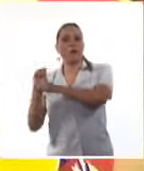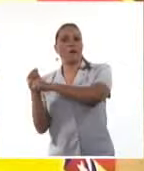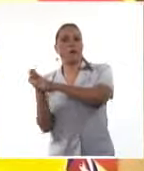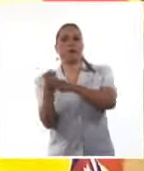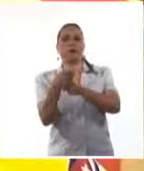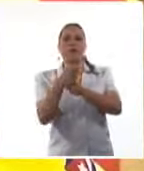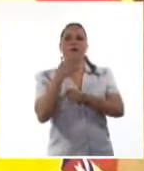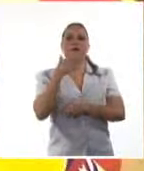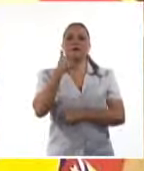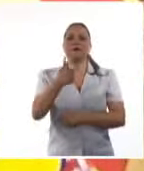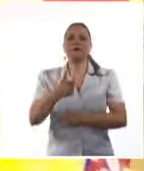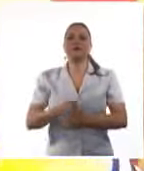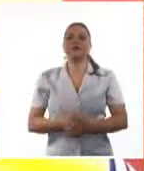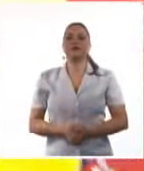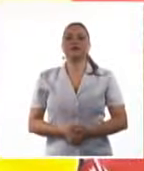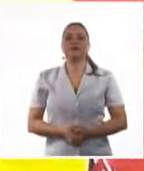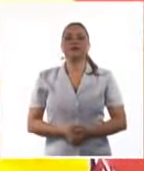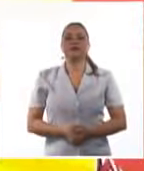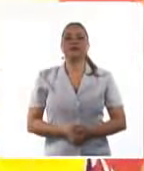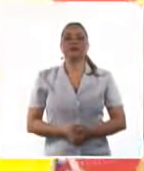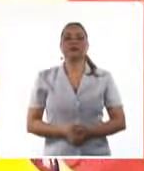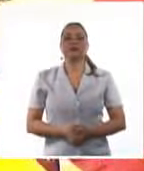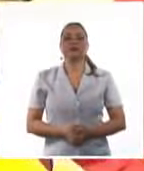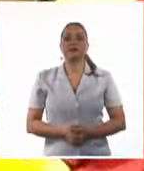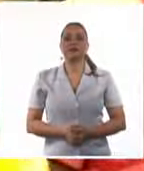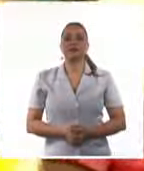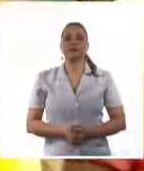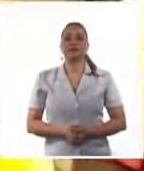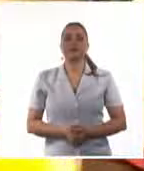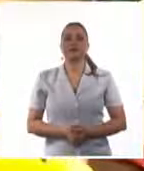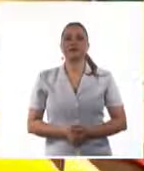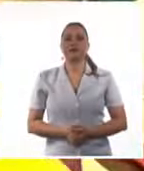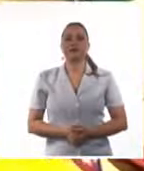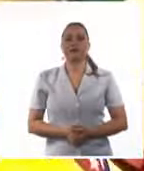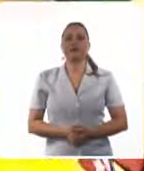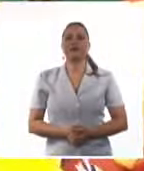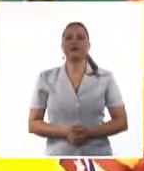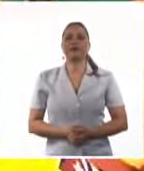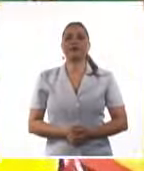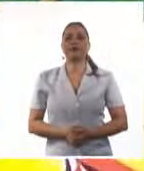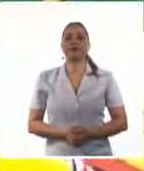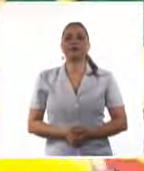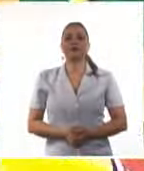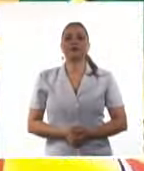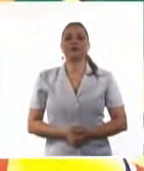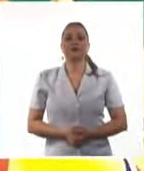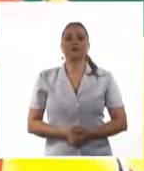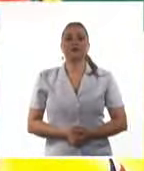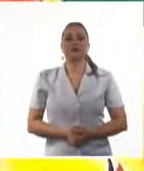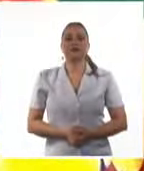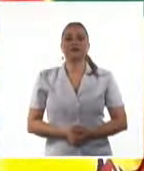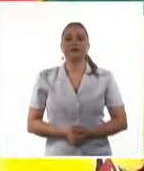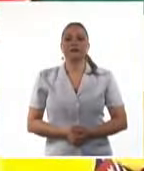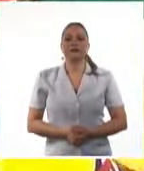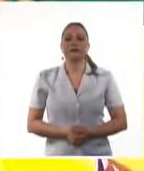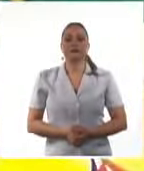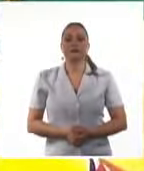donde es un terreno que camina bastante la bola y pues gracias a Dios salieron y se conoció. Samón, a pesar de que hay varias figuras aquí con